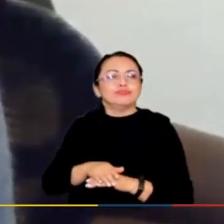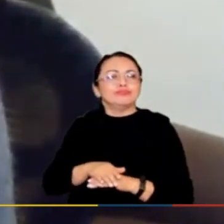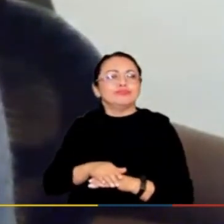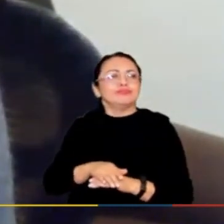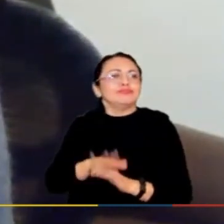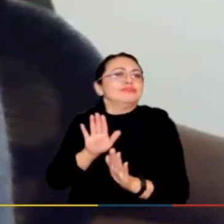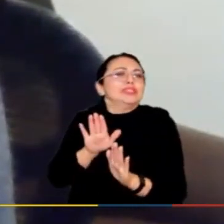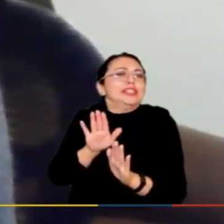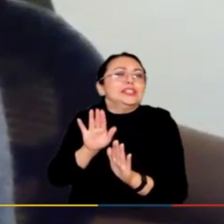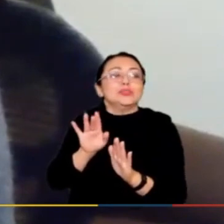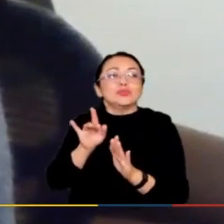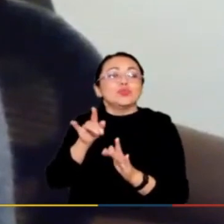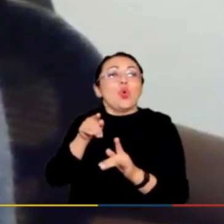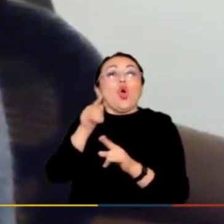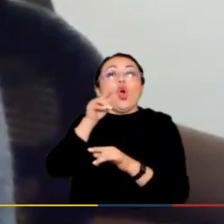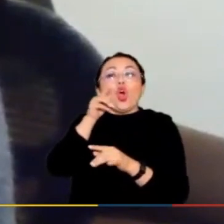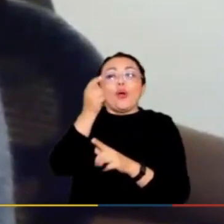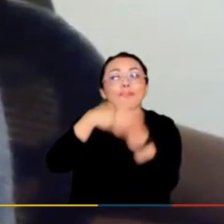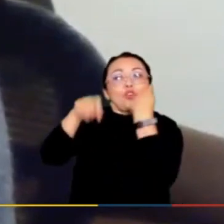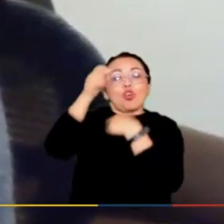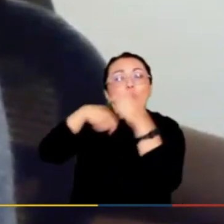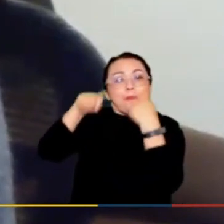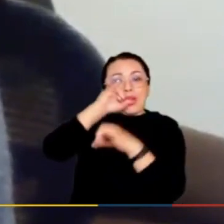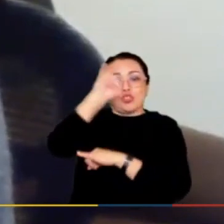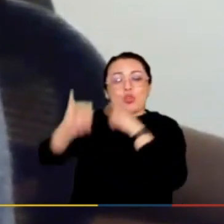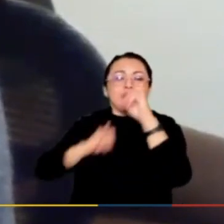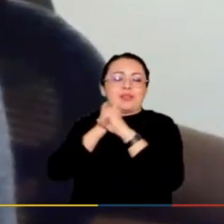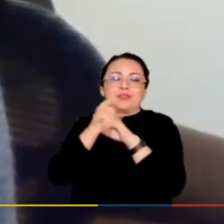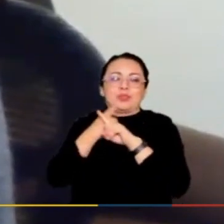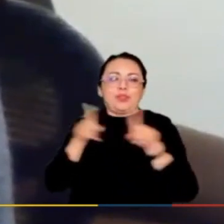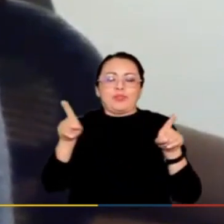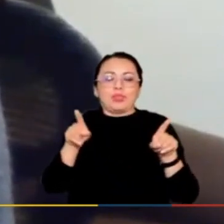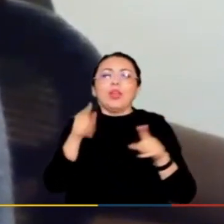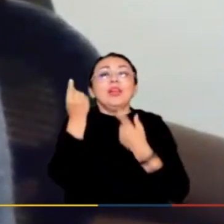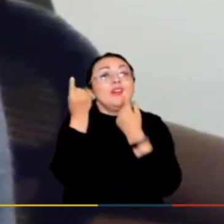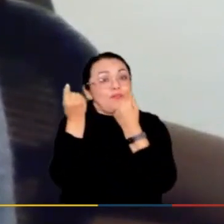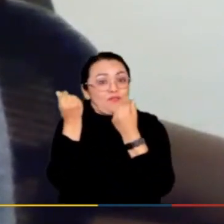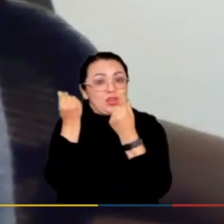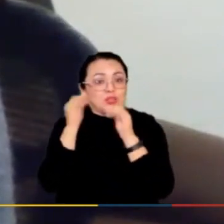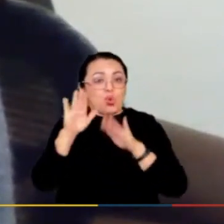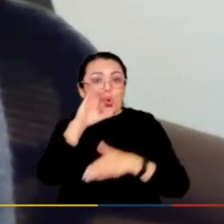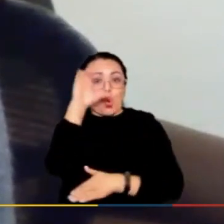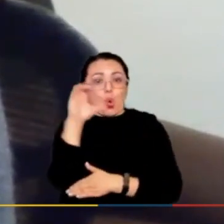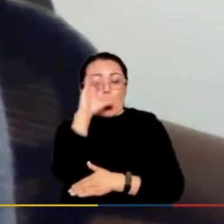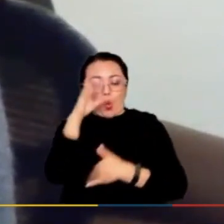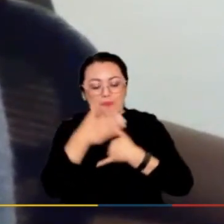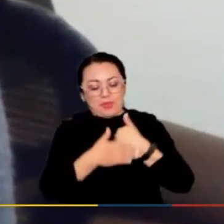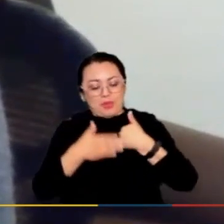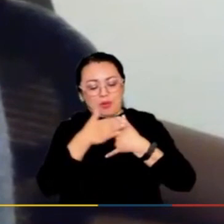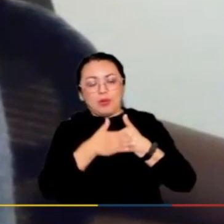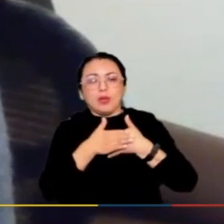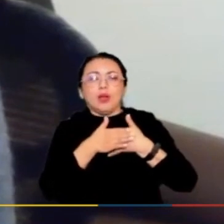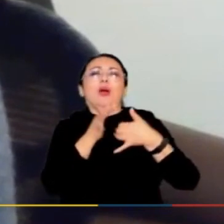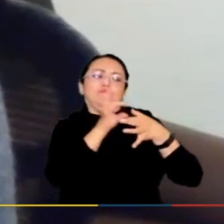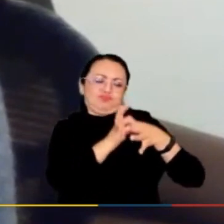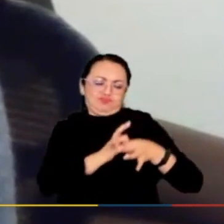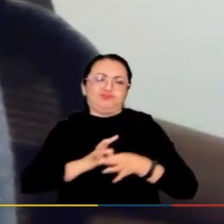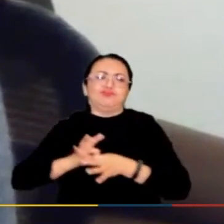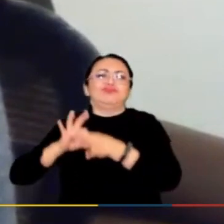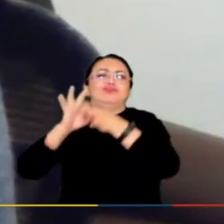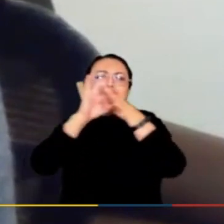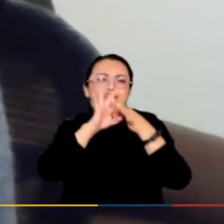residual al comercio internacional. Hoy tenemos nuestro sistema financiero colombiano está completamente integrado al sistema